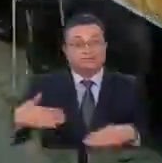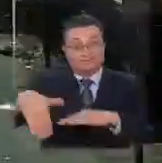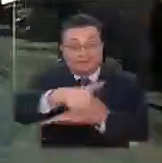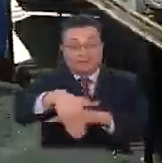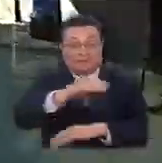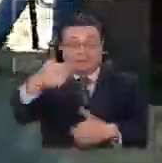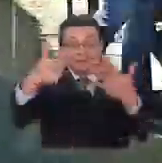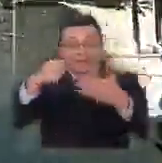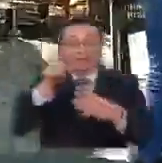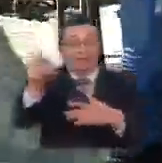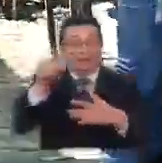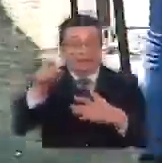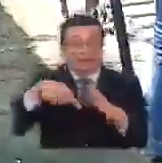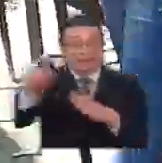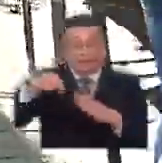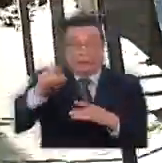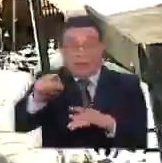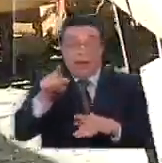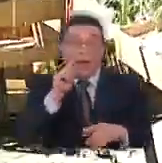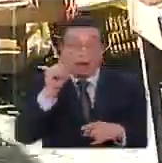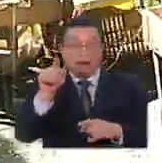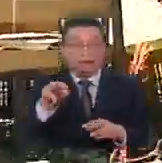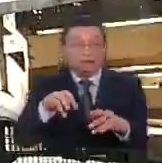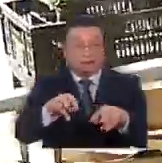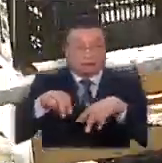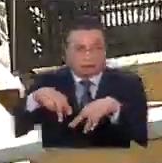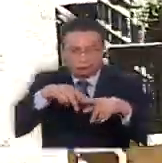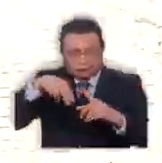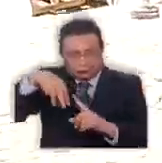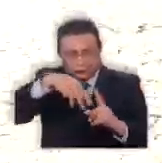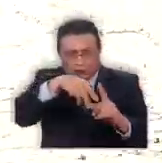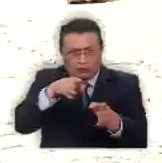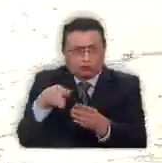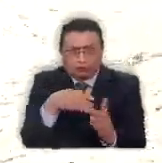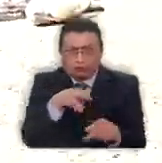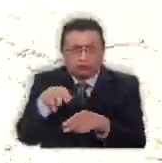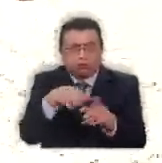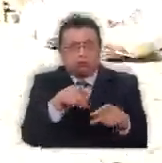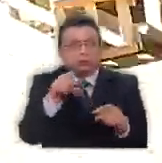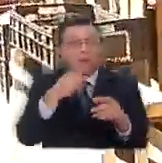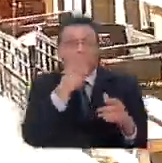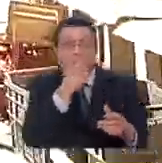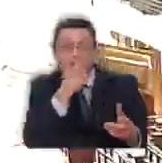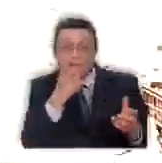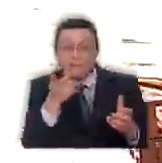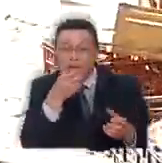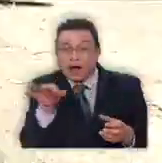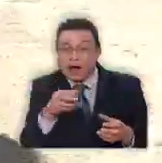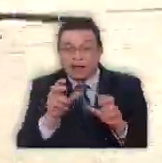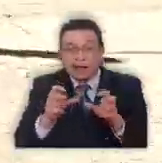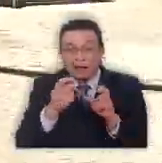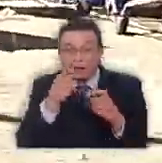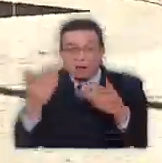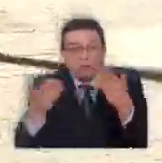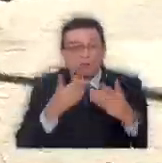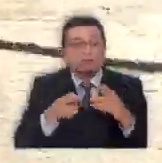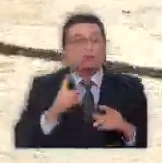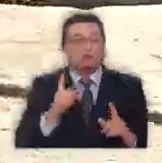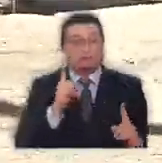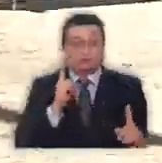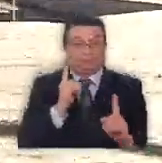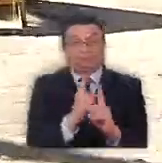calle 6, hacia la central. La siguieron por varios pasillos. Atento, grupo reacción. Ni siquiera se